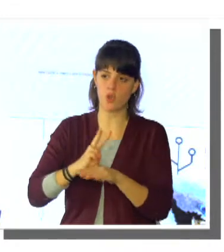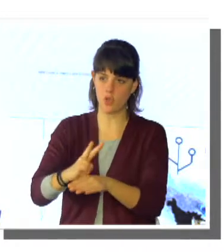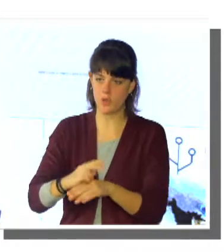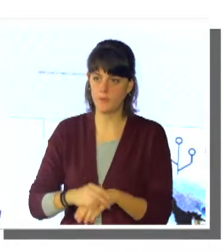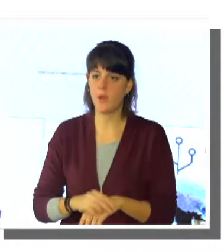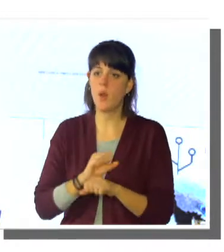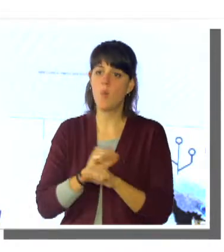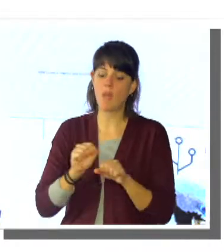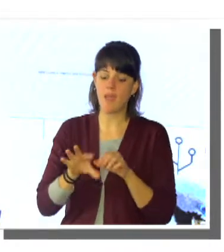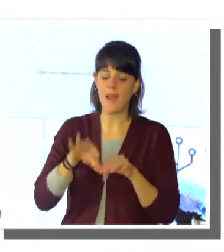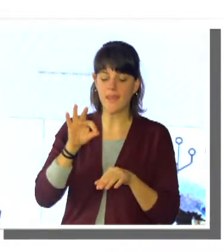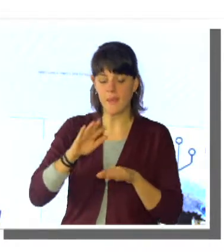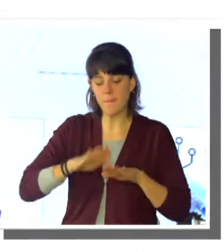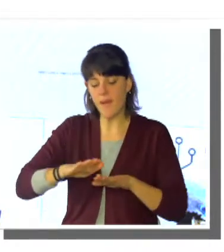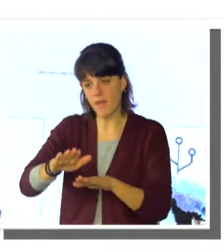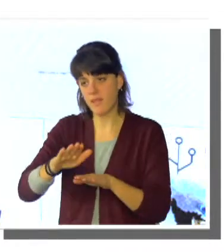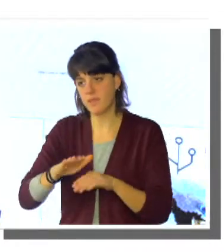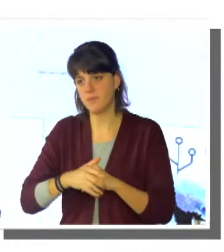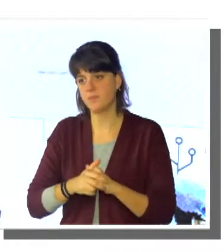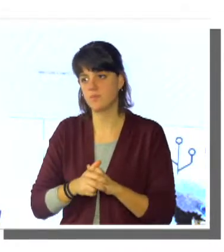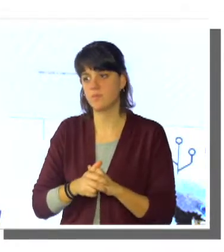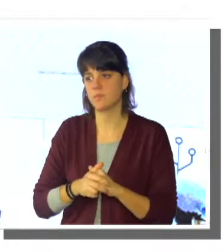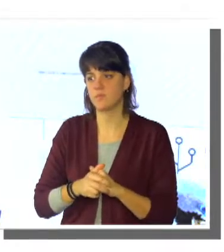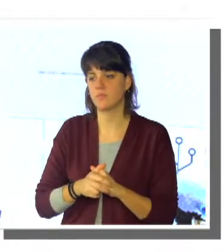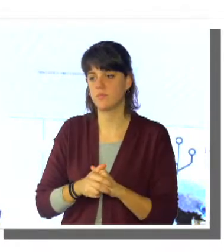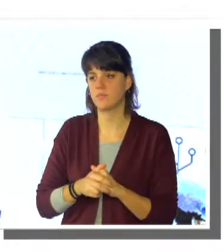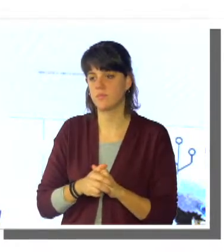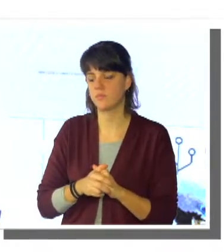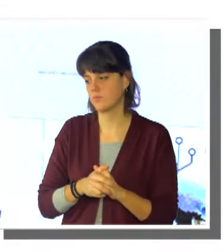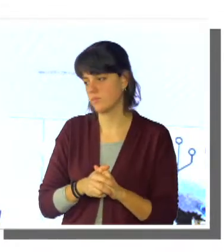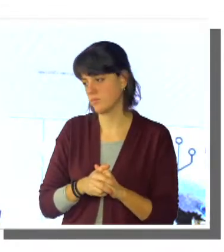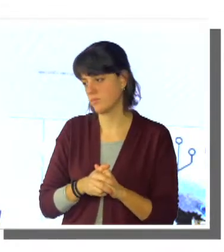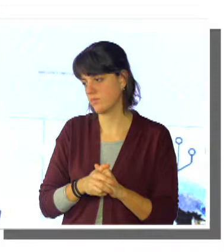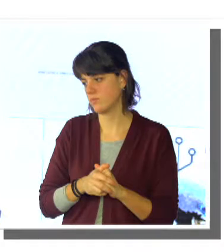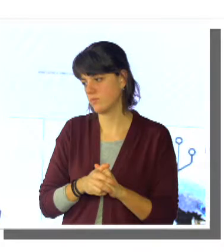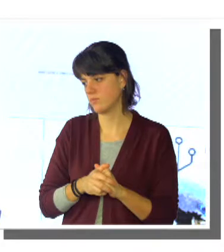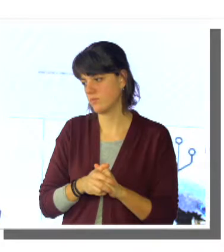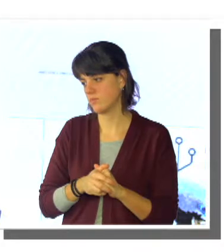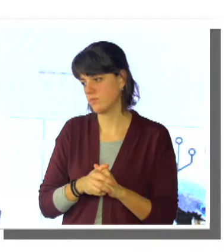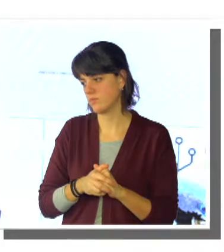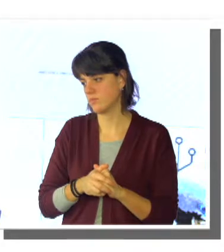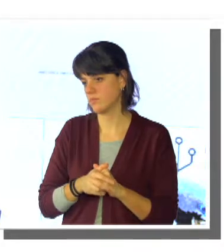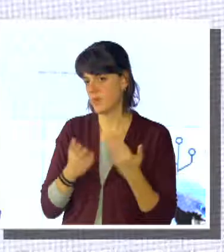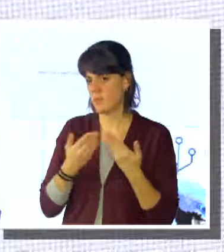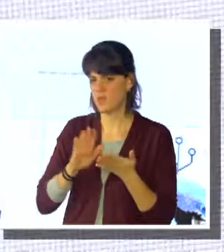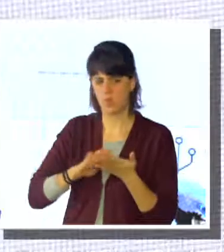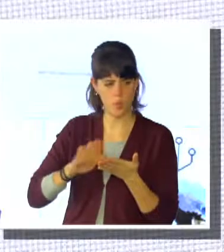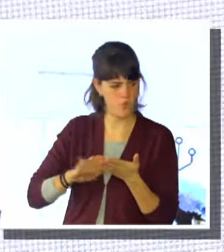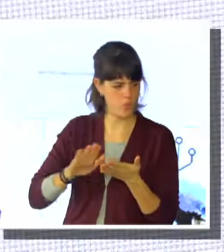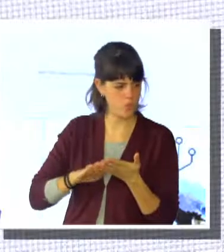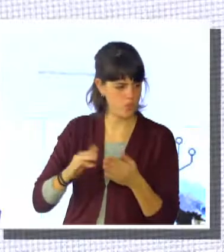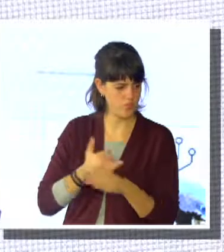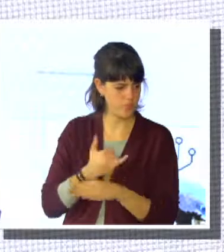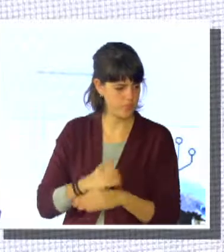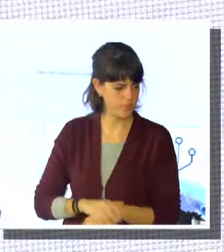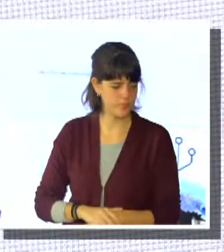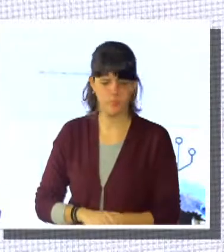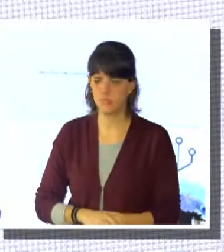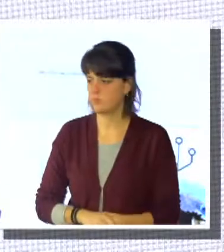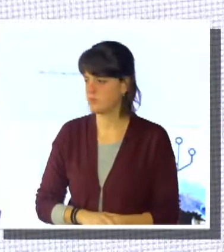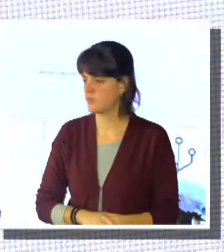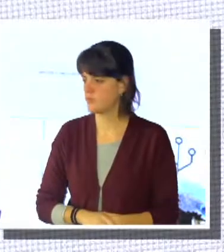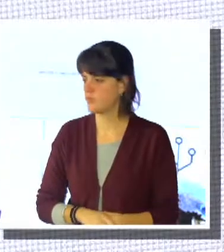Esto es simplemente la fórmula que, combinando las 5 dimensiones y dándole un peso, que en este caso son los alfas, dándole un